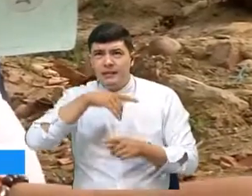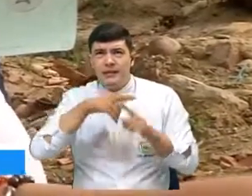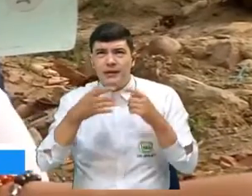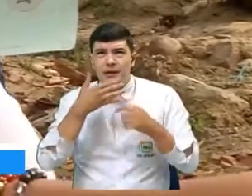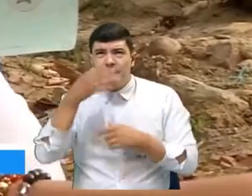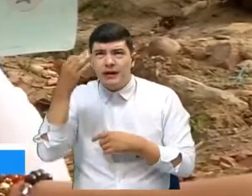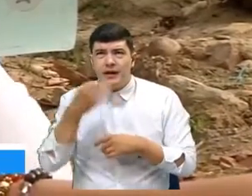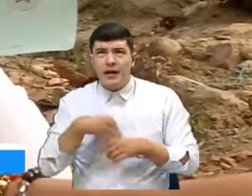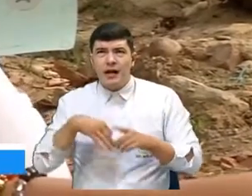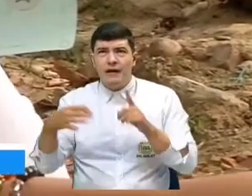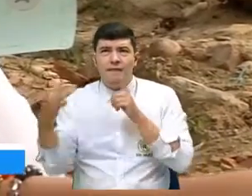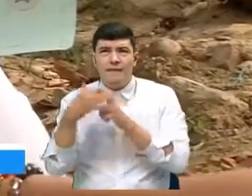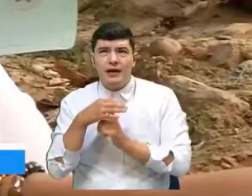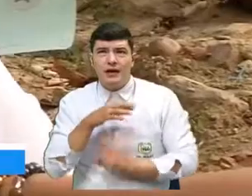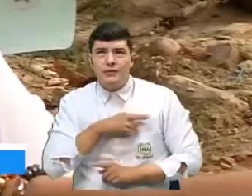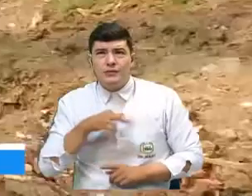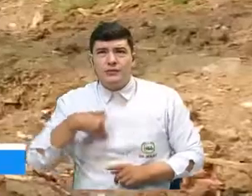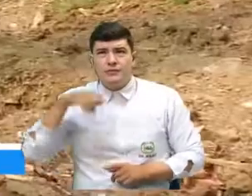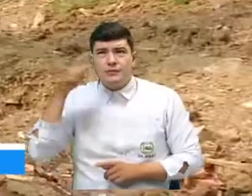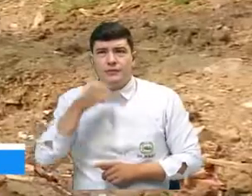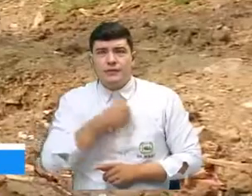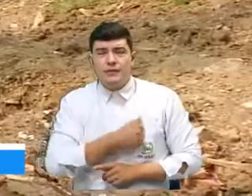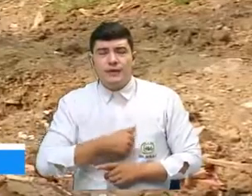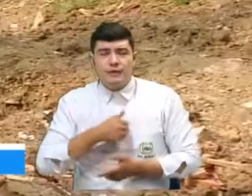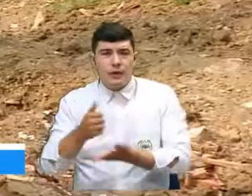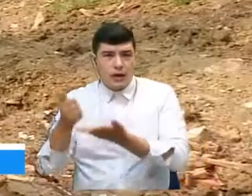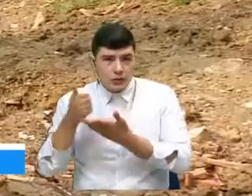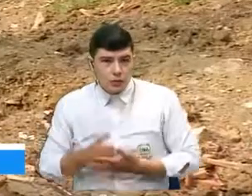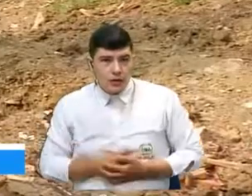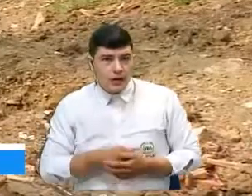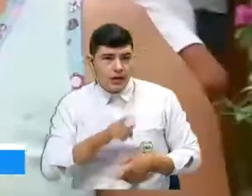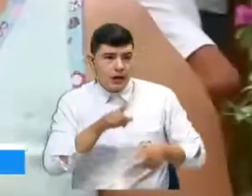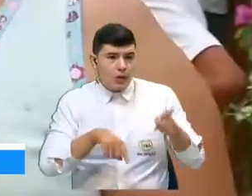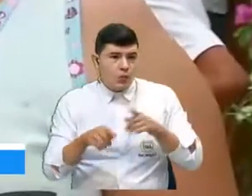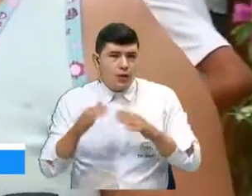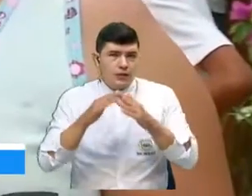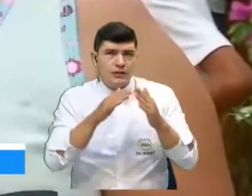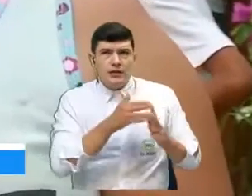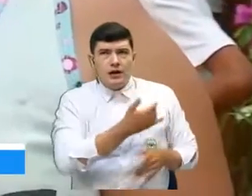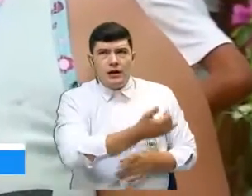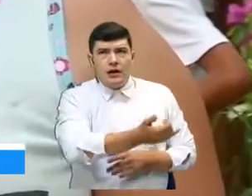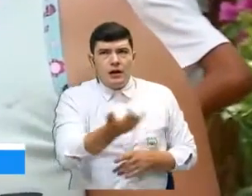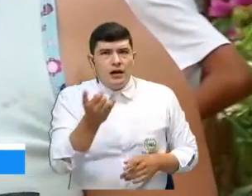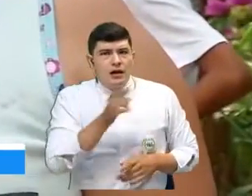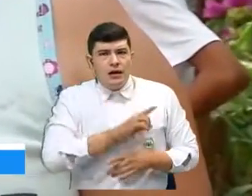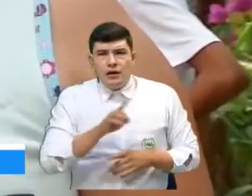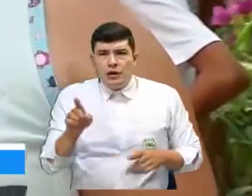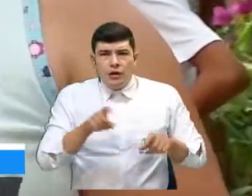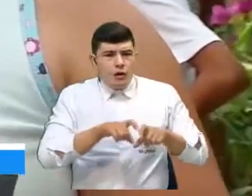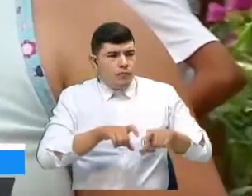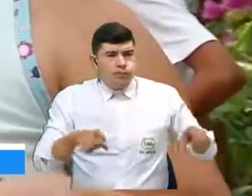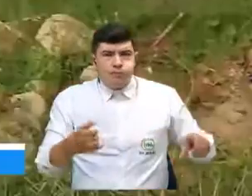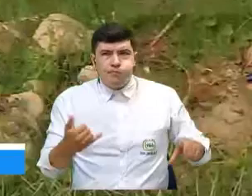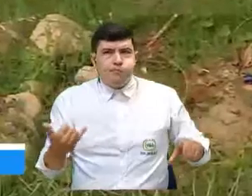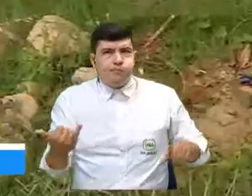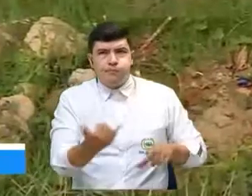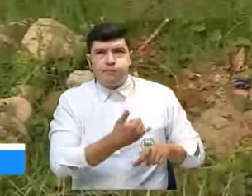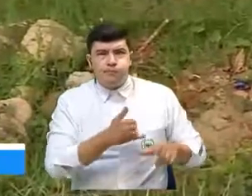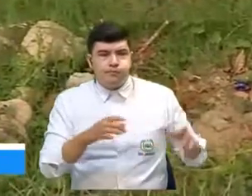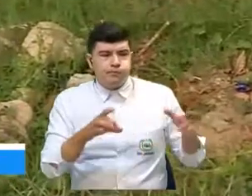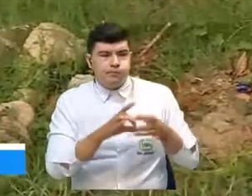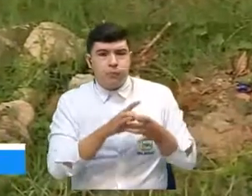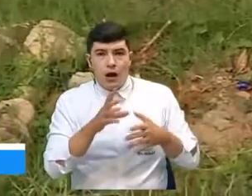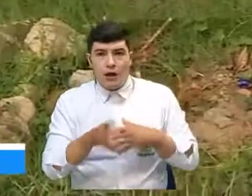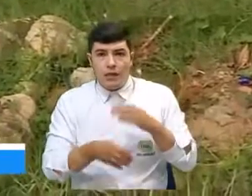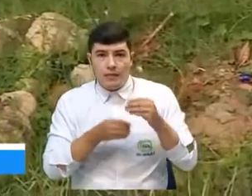publicando necesitamos también que nos ayude en eso hay unas casas de las cuales no están no están conectadas igual es todo el